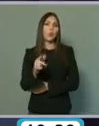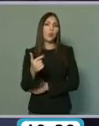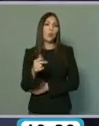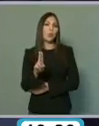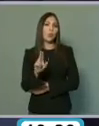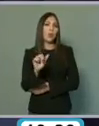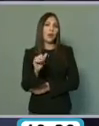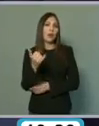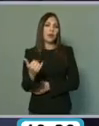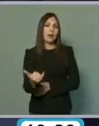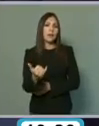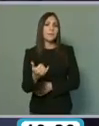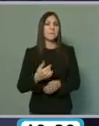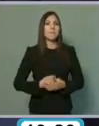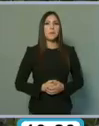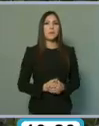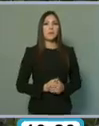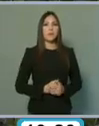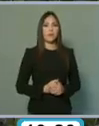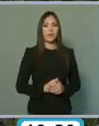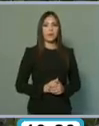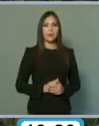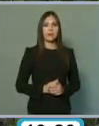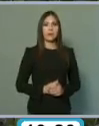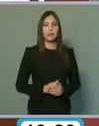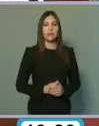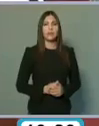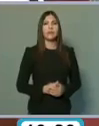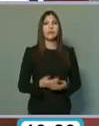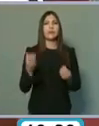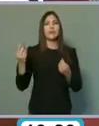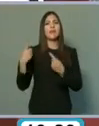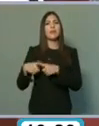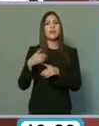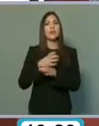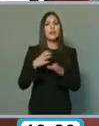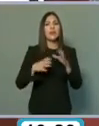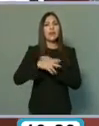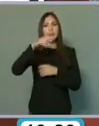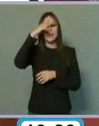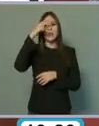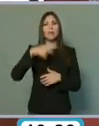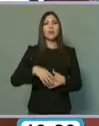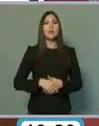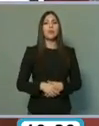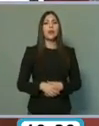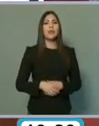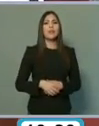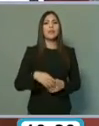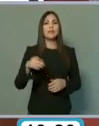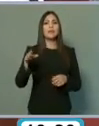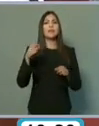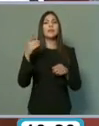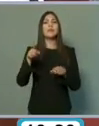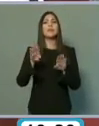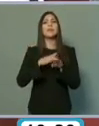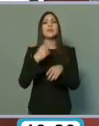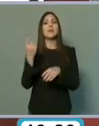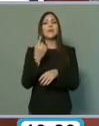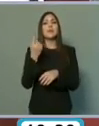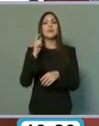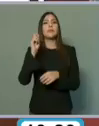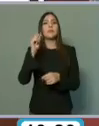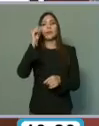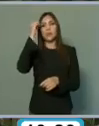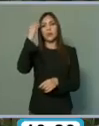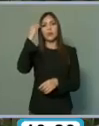hemos compartido muchas cosas como mexicanos y pues también, ¿por qué no? A